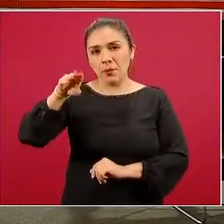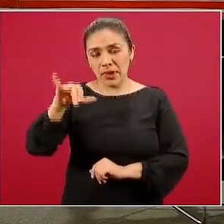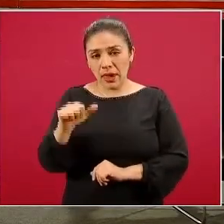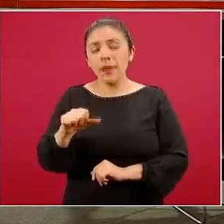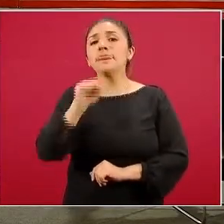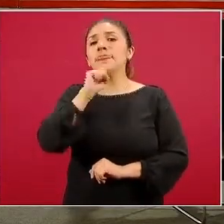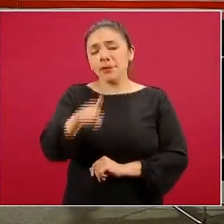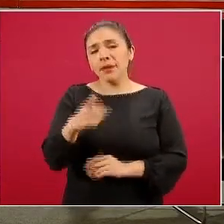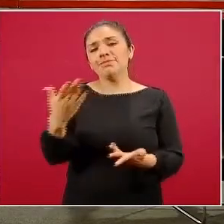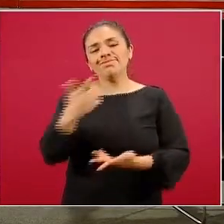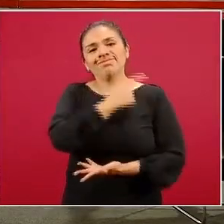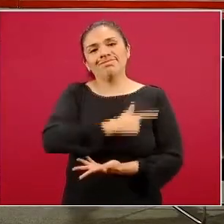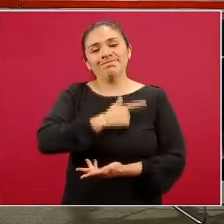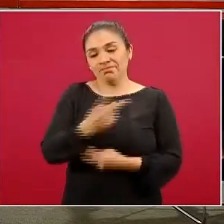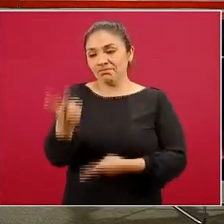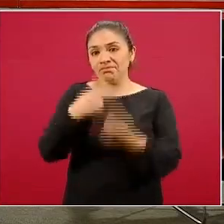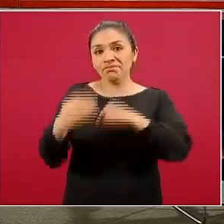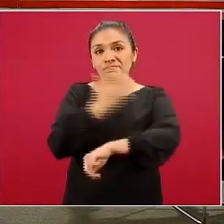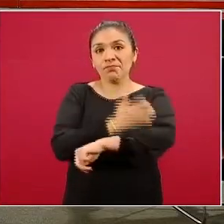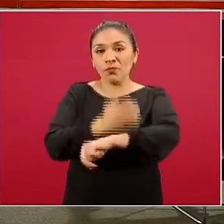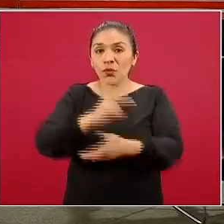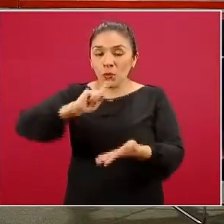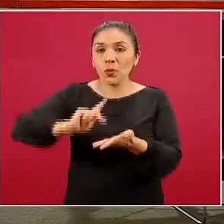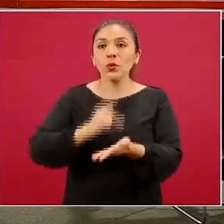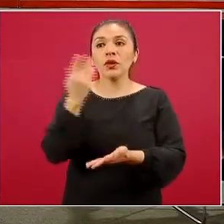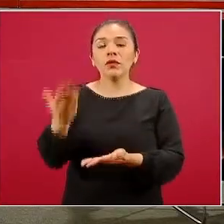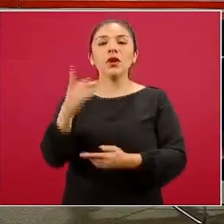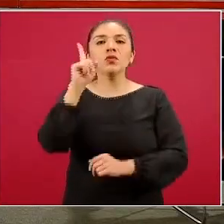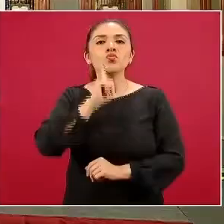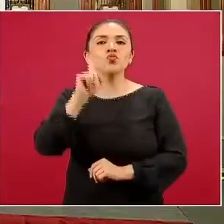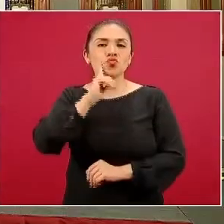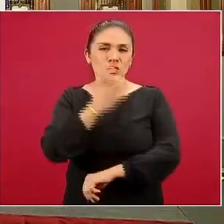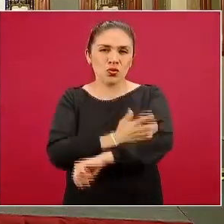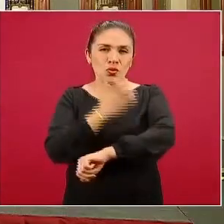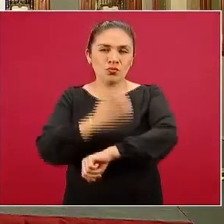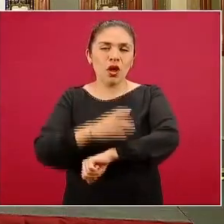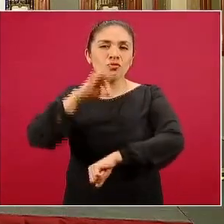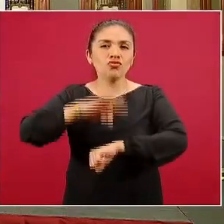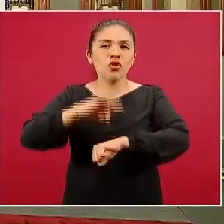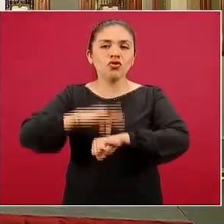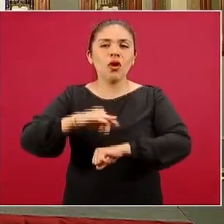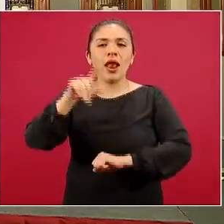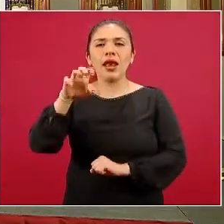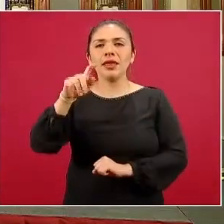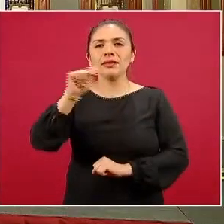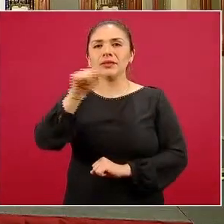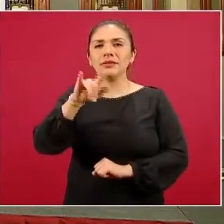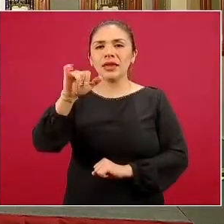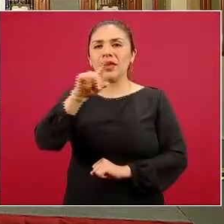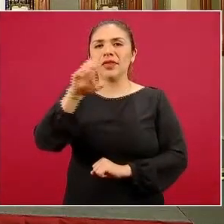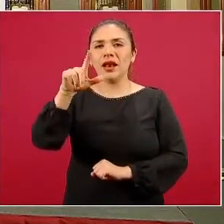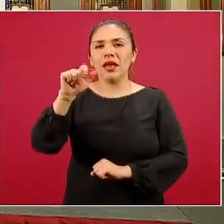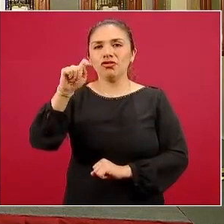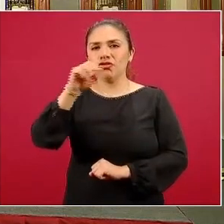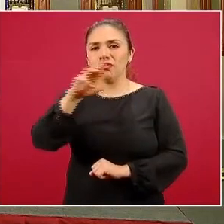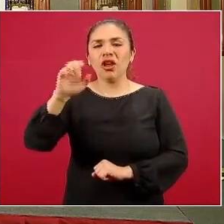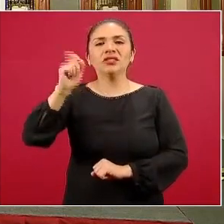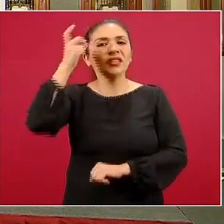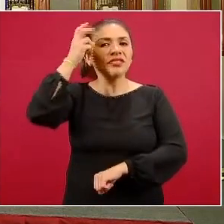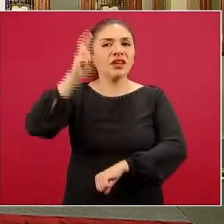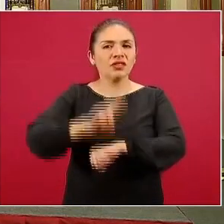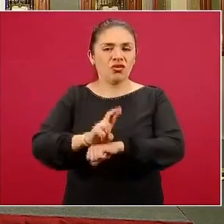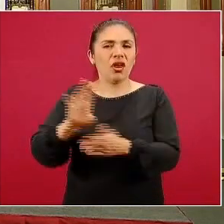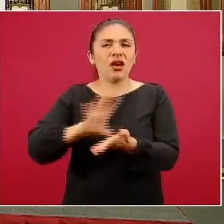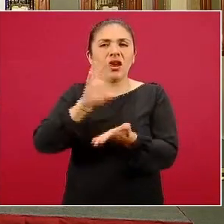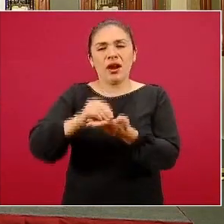Y tenemos el gusto de que nos acompañe nuevamente nuestra colega, la doctora Aletze de la Torre Rosas, quien es la directora